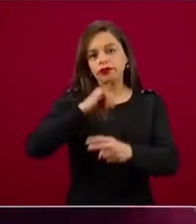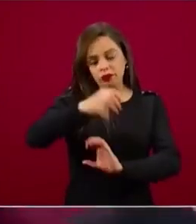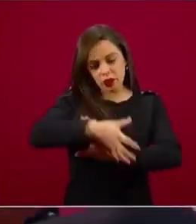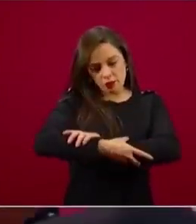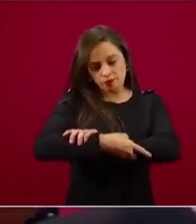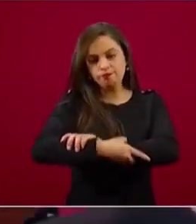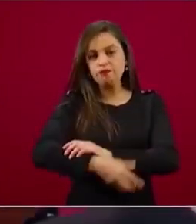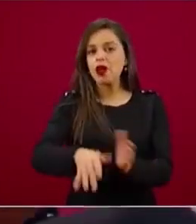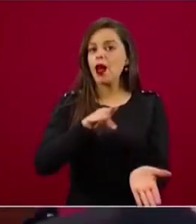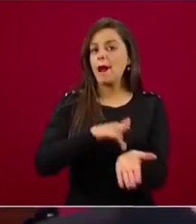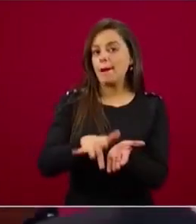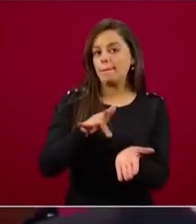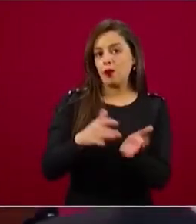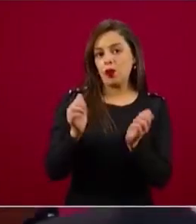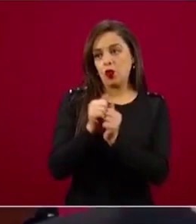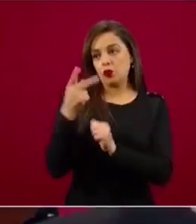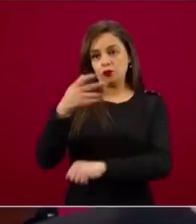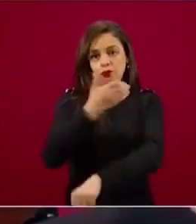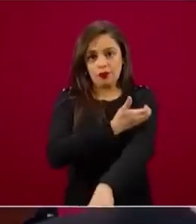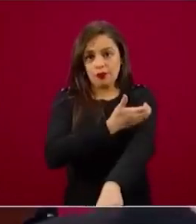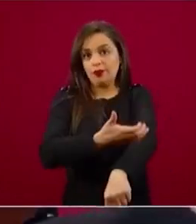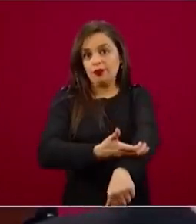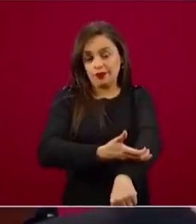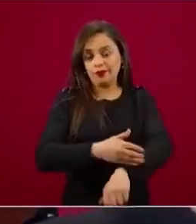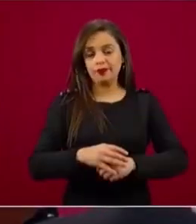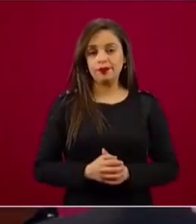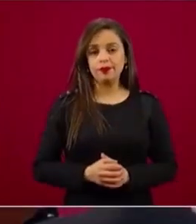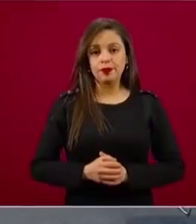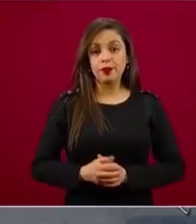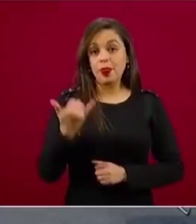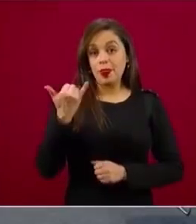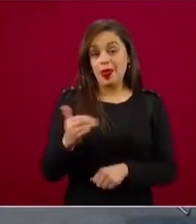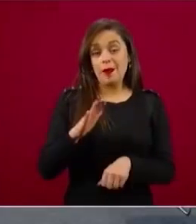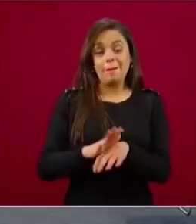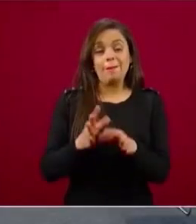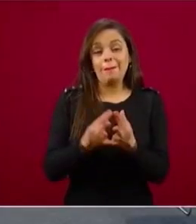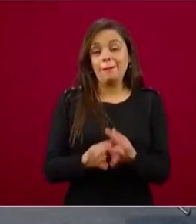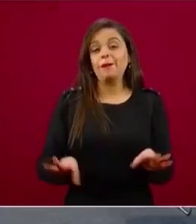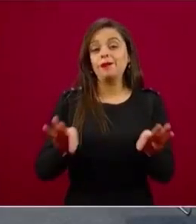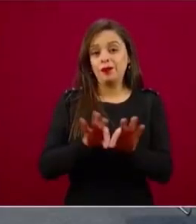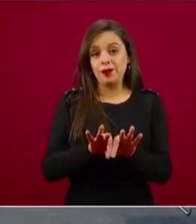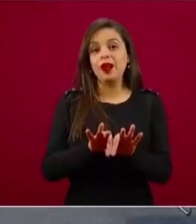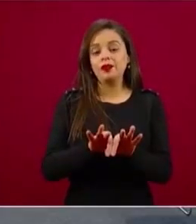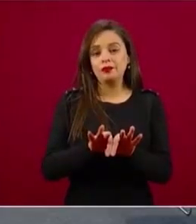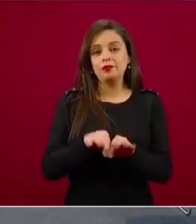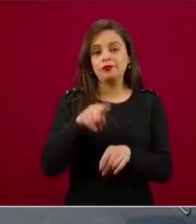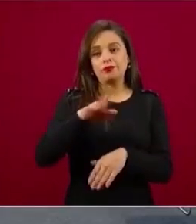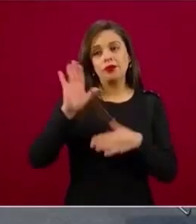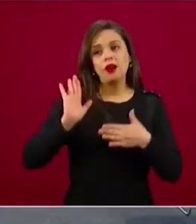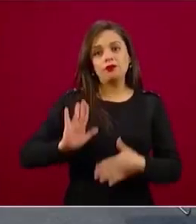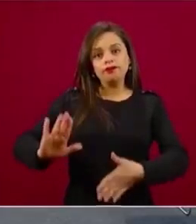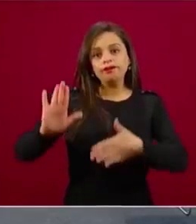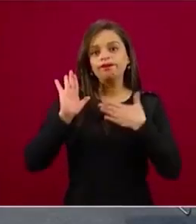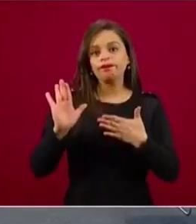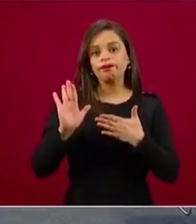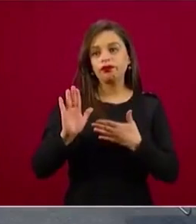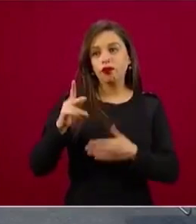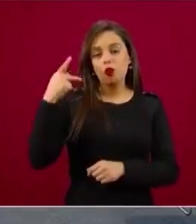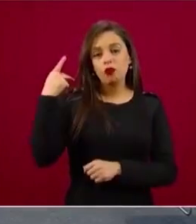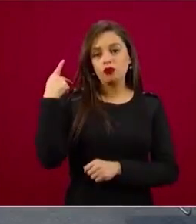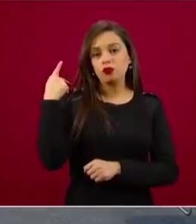con sus compañeros con sus compañeras y sobre todo atendiendo de su juramento hipocrático a